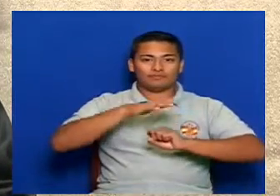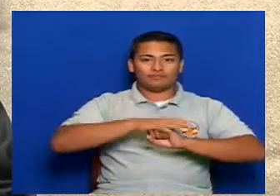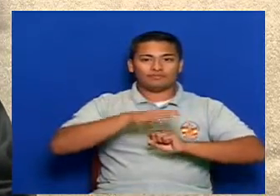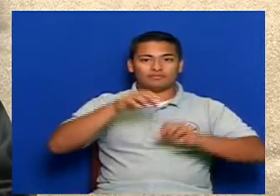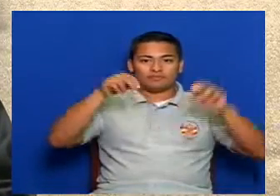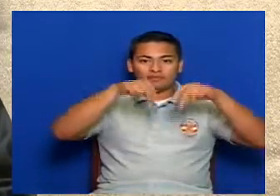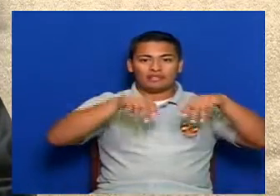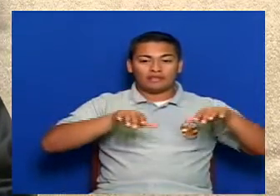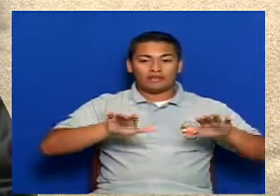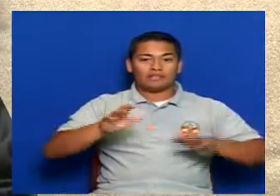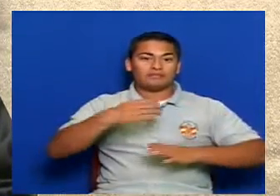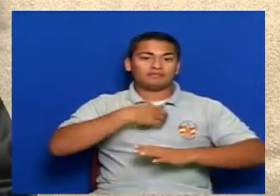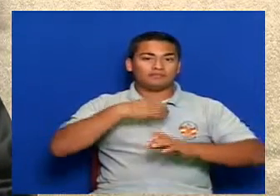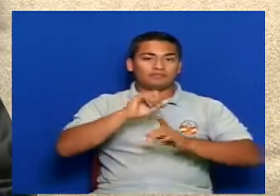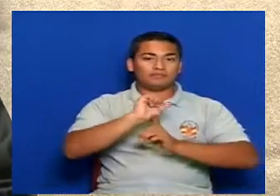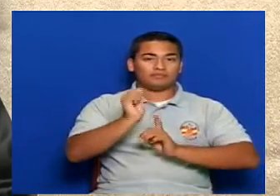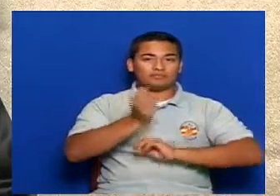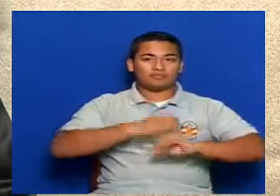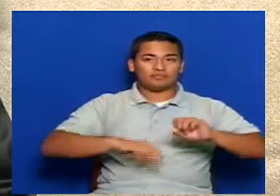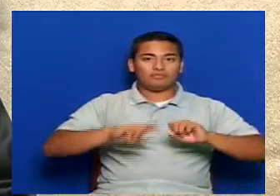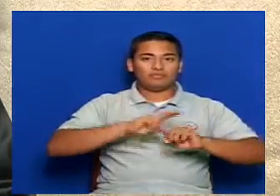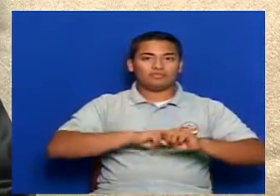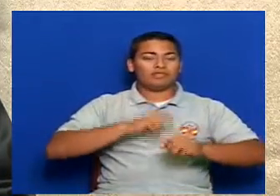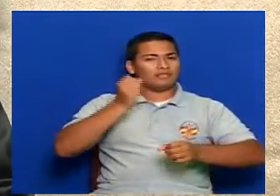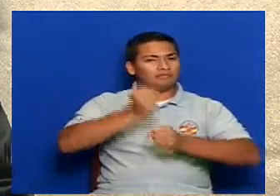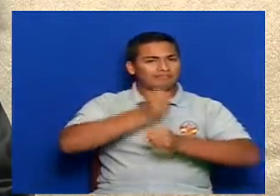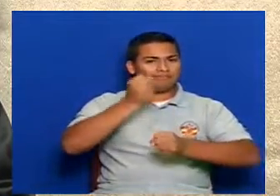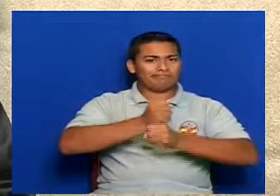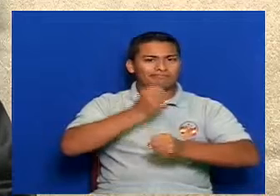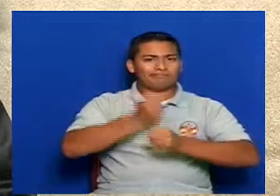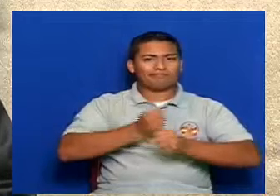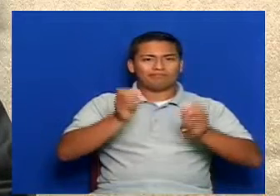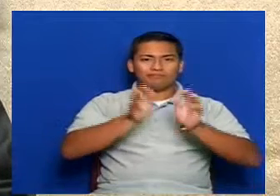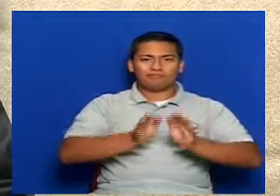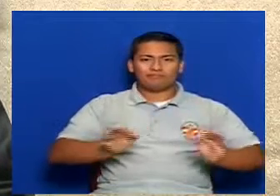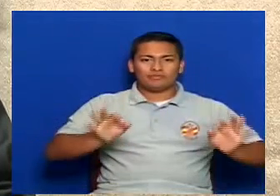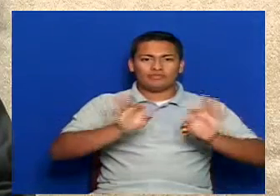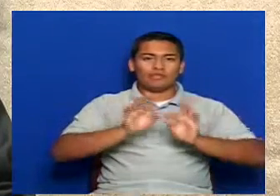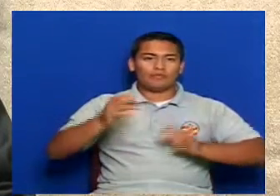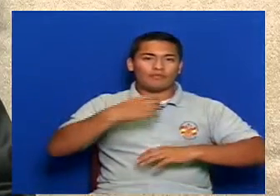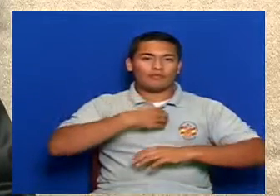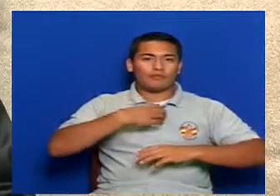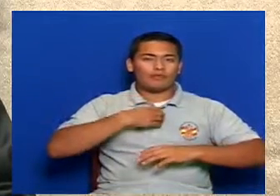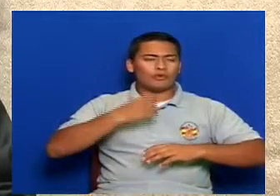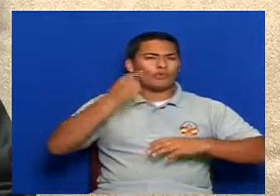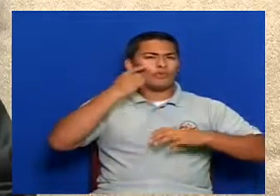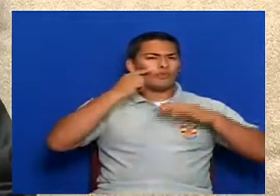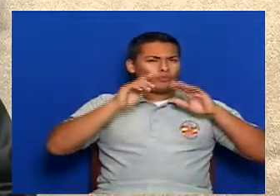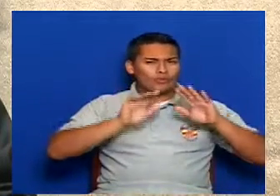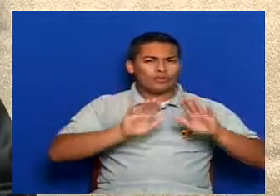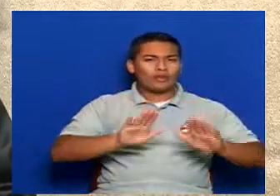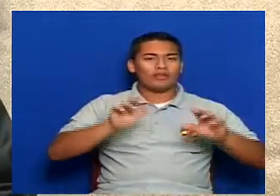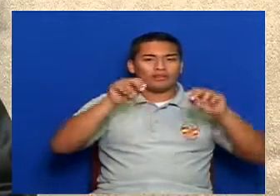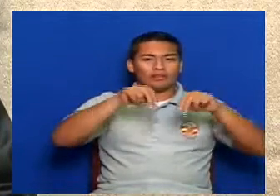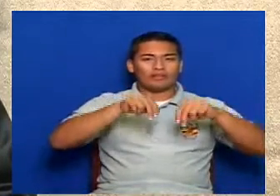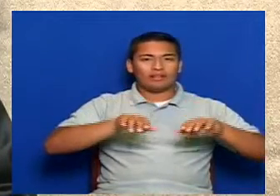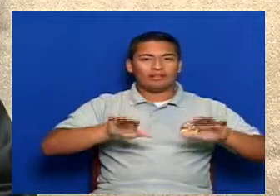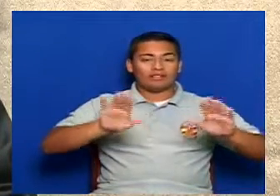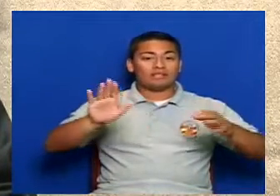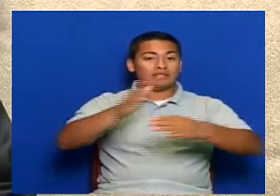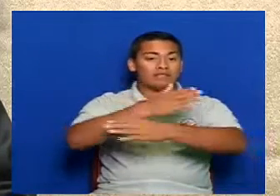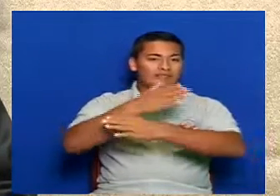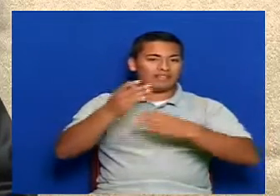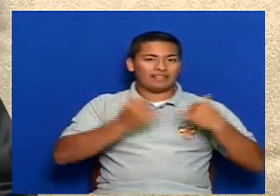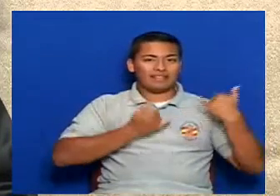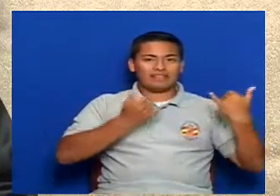nacional estuvimos trabajando alrededor de de conservación con las instituciones que tienen que ver con el medio ambiente del